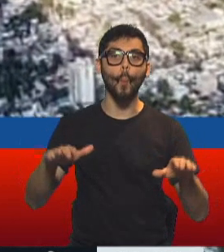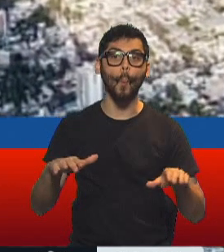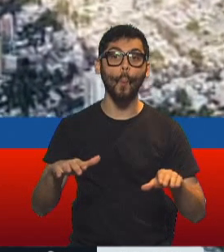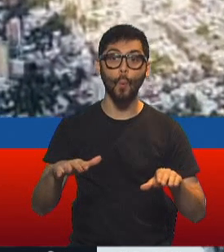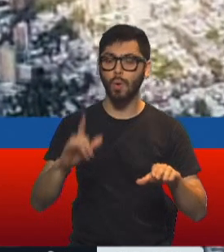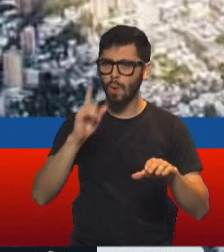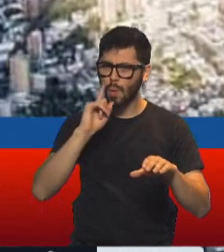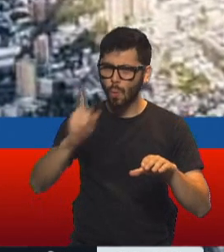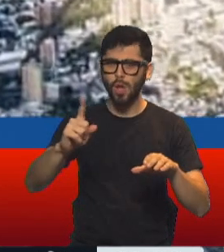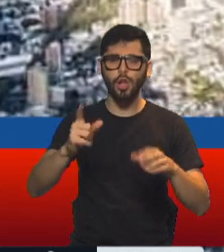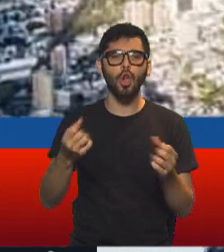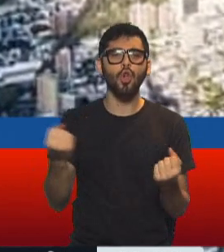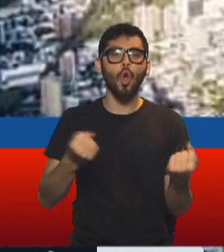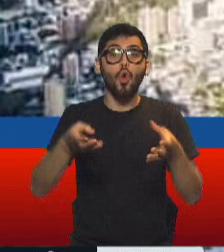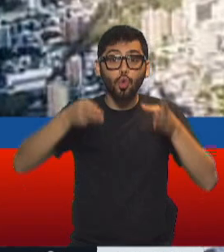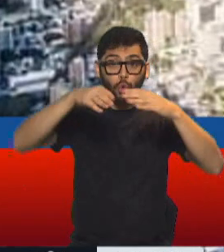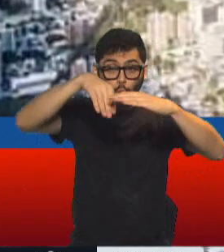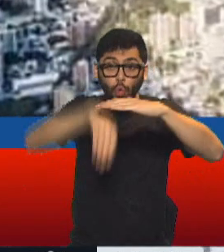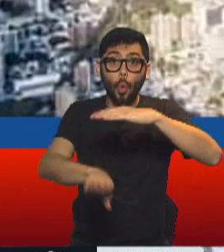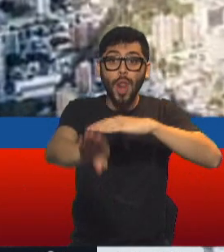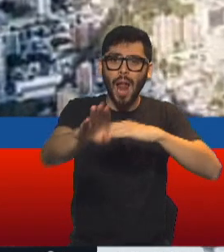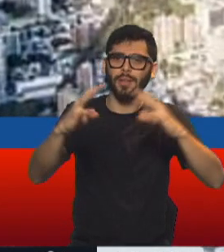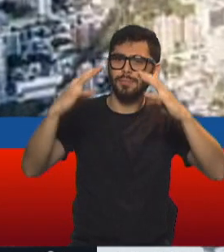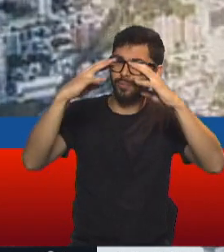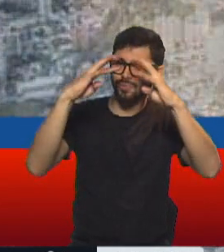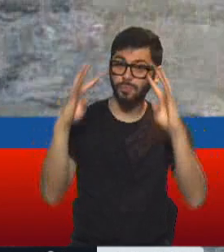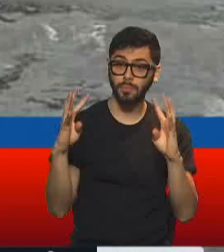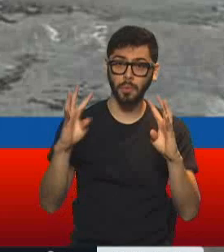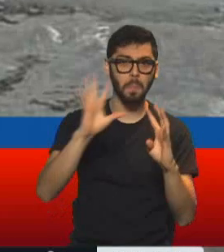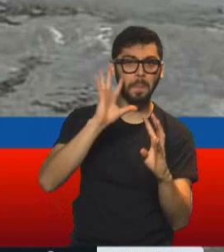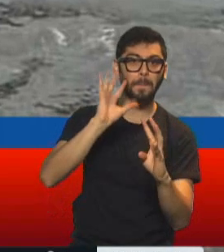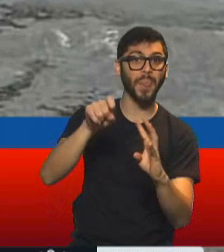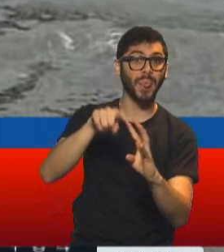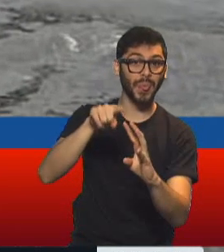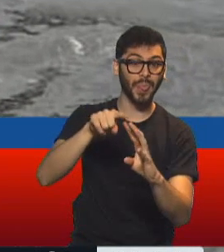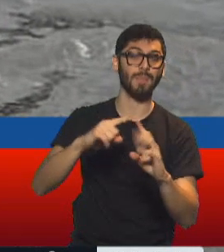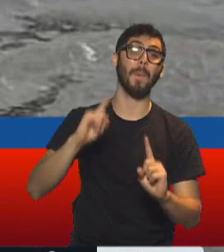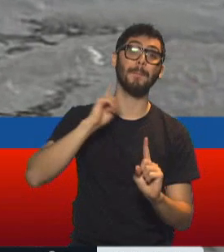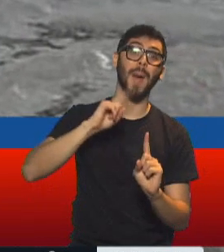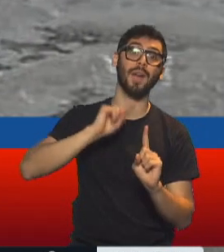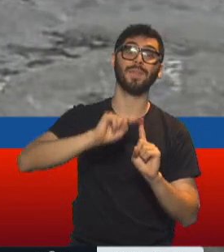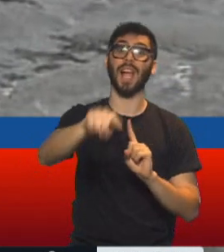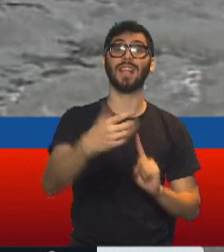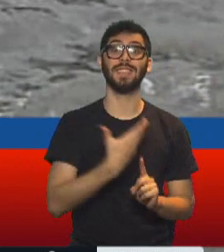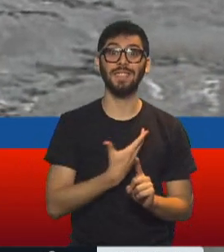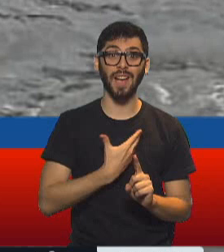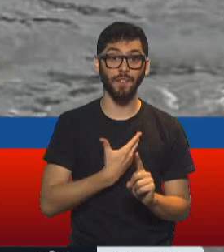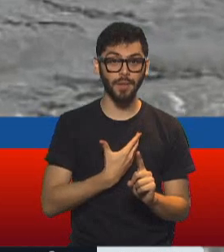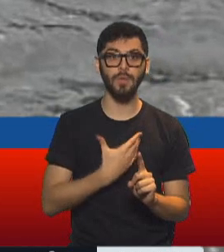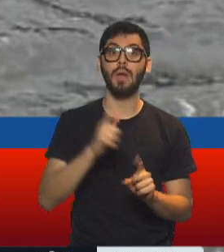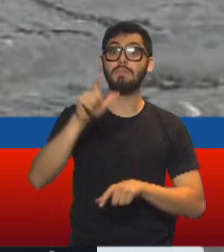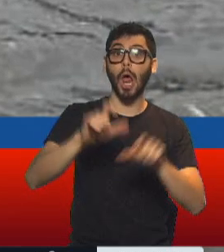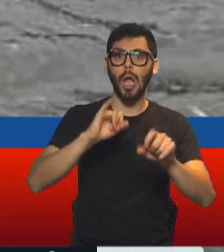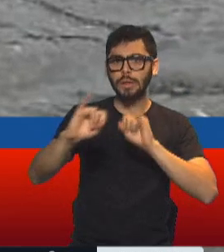del túnel subfluvial. Se trata de la malla que recubre el túnel que une Paraná y Santa Fe y advierten, sobre todo a la gente,